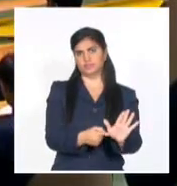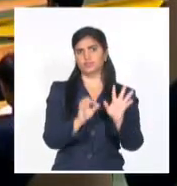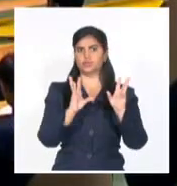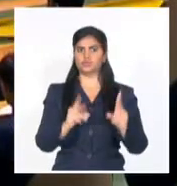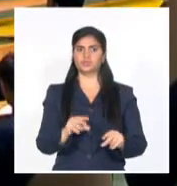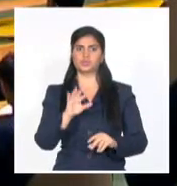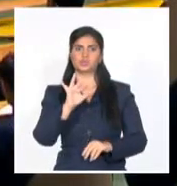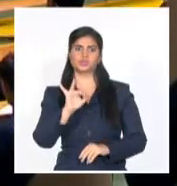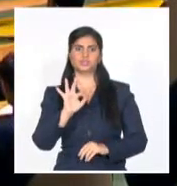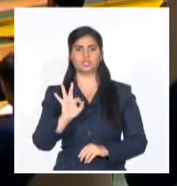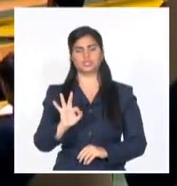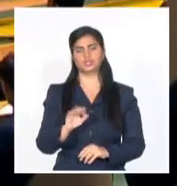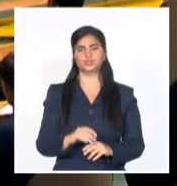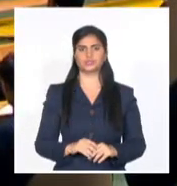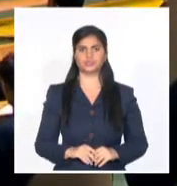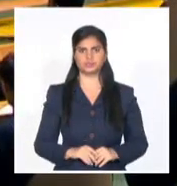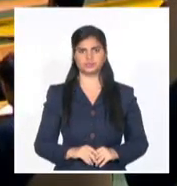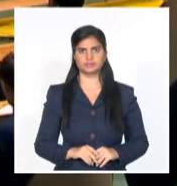A/78/L5.